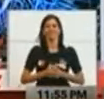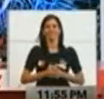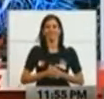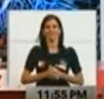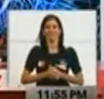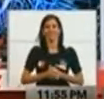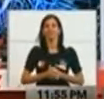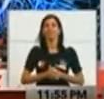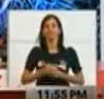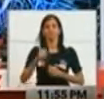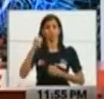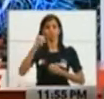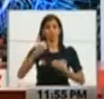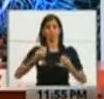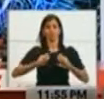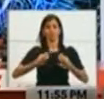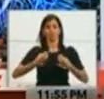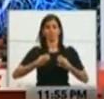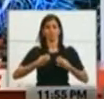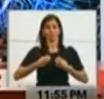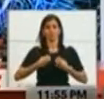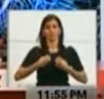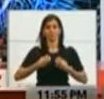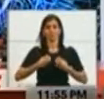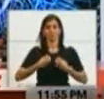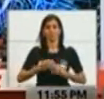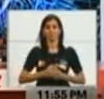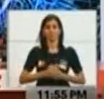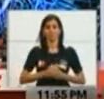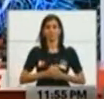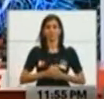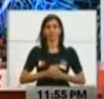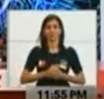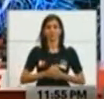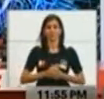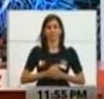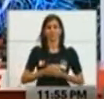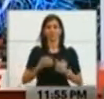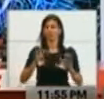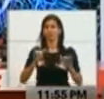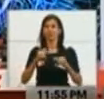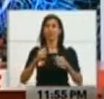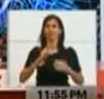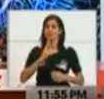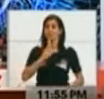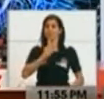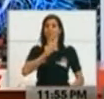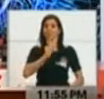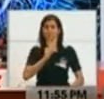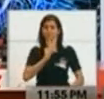que triunfa la vida, pierde espacio la amargura.